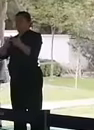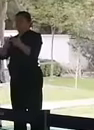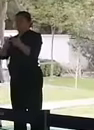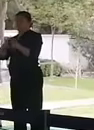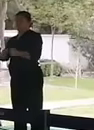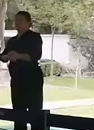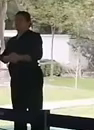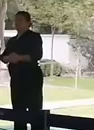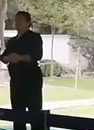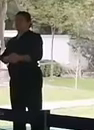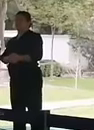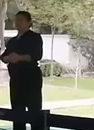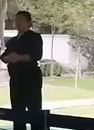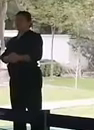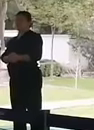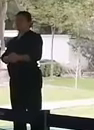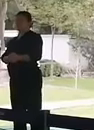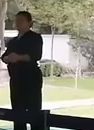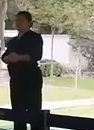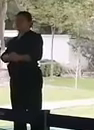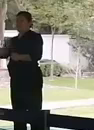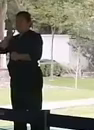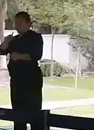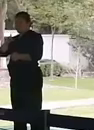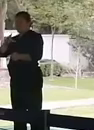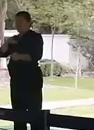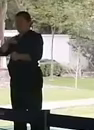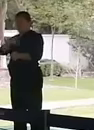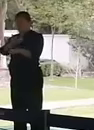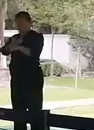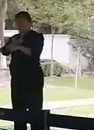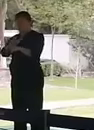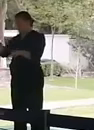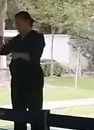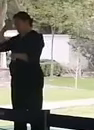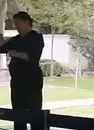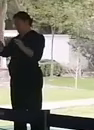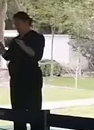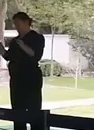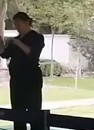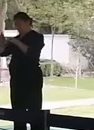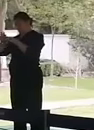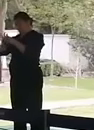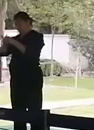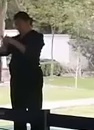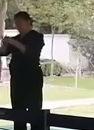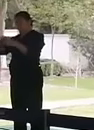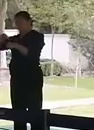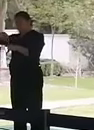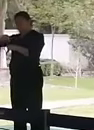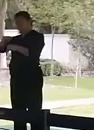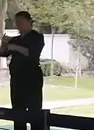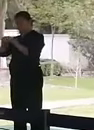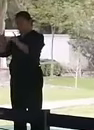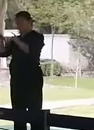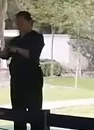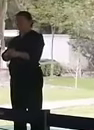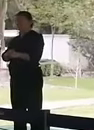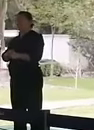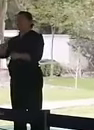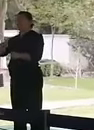que enlace los Estados Unidos y México y aquí en Tlaxcala. Este es el año del